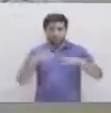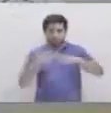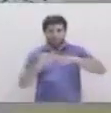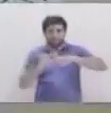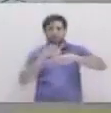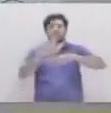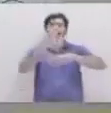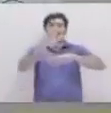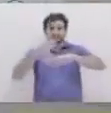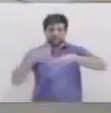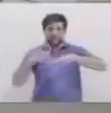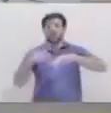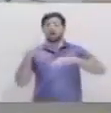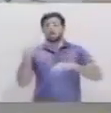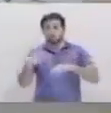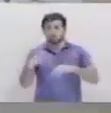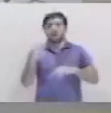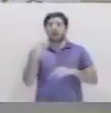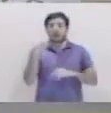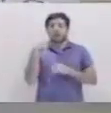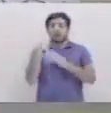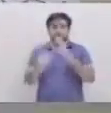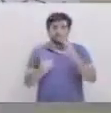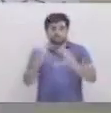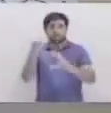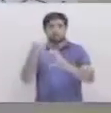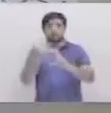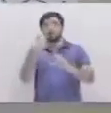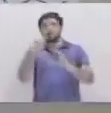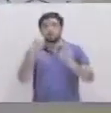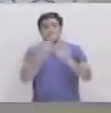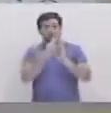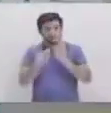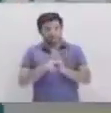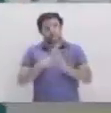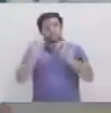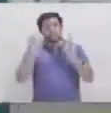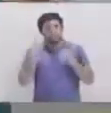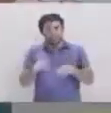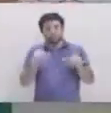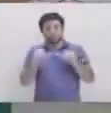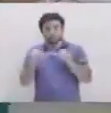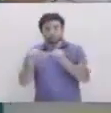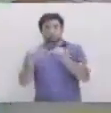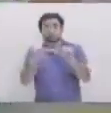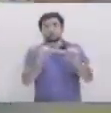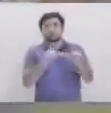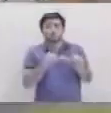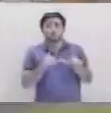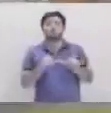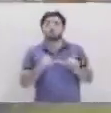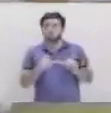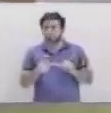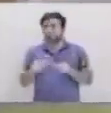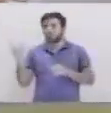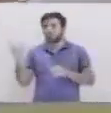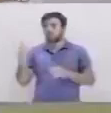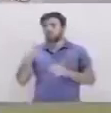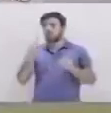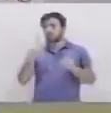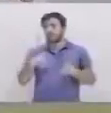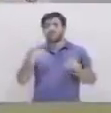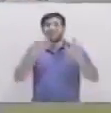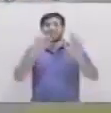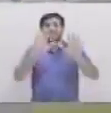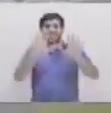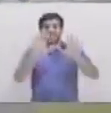rampas. Y estas rampas hay una normativa internacional que aquí en Guatemala se utiliza que debe de ser no mayor de